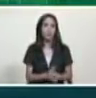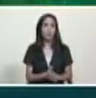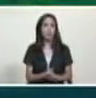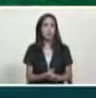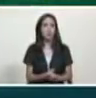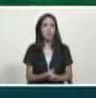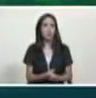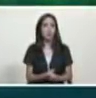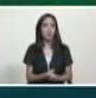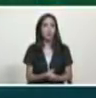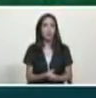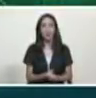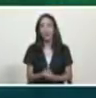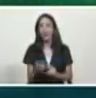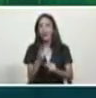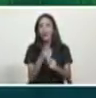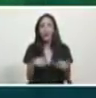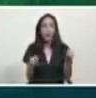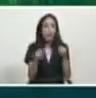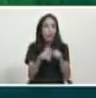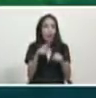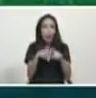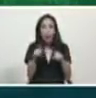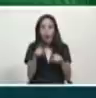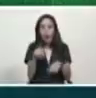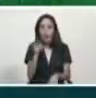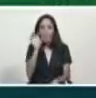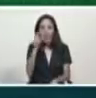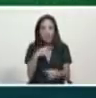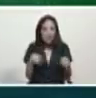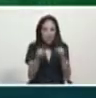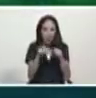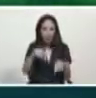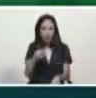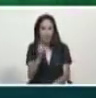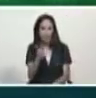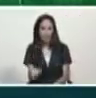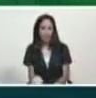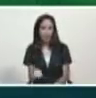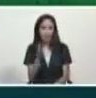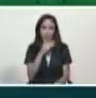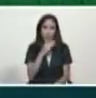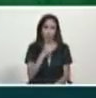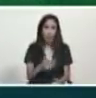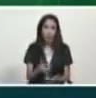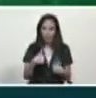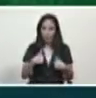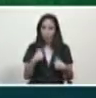No hay otro país en el mundo, se los digo, con conocimiento de causa,